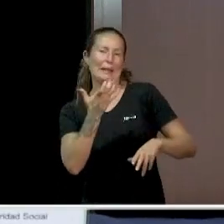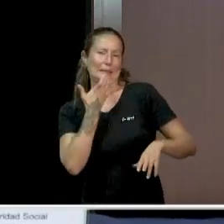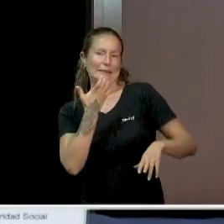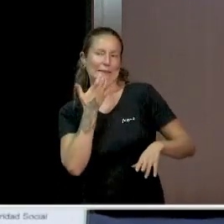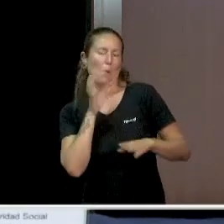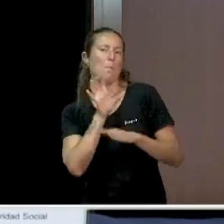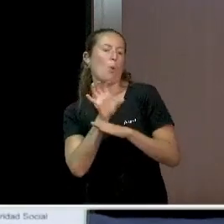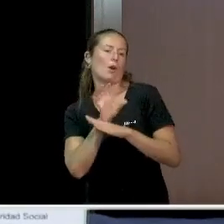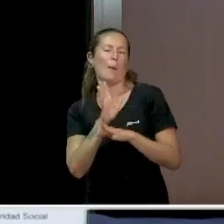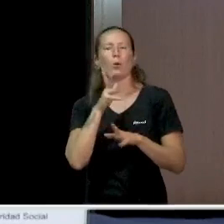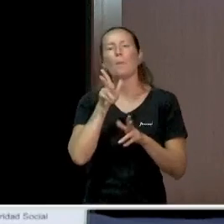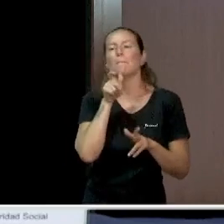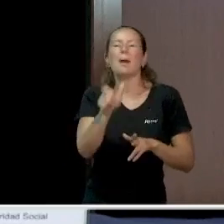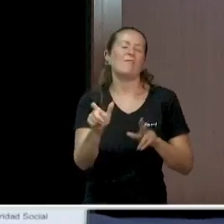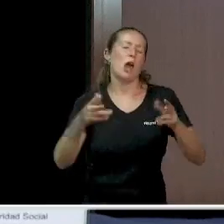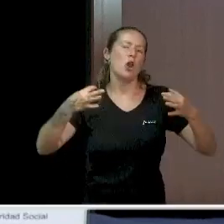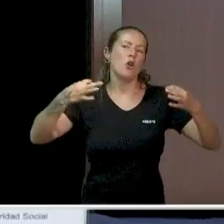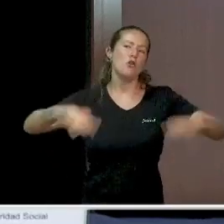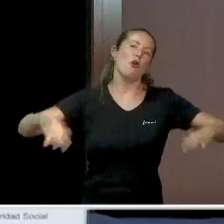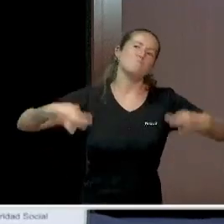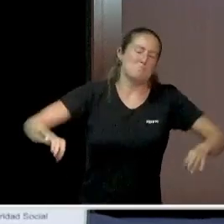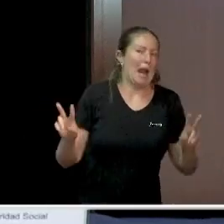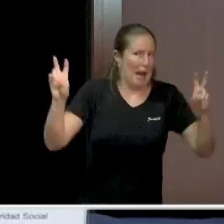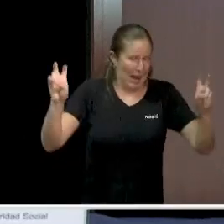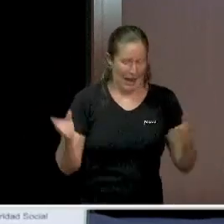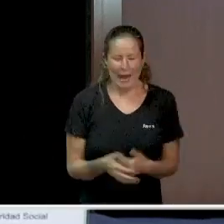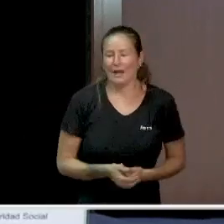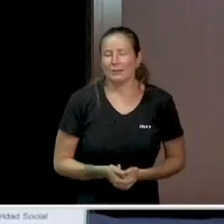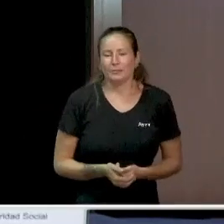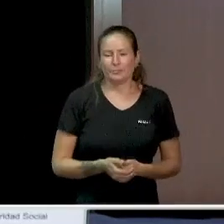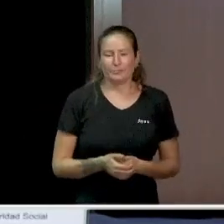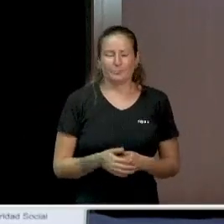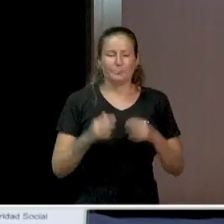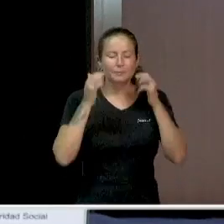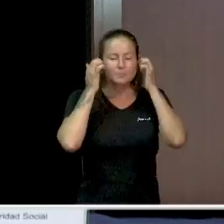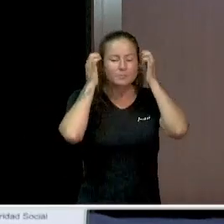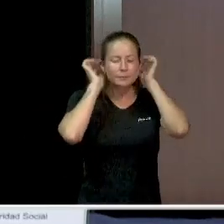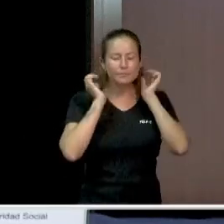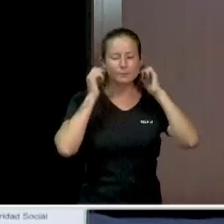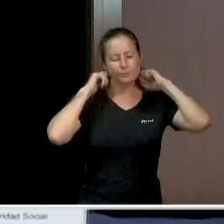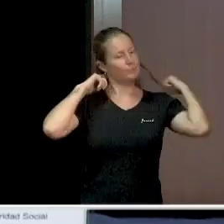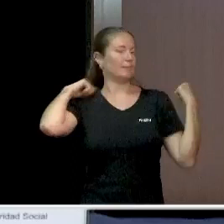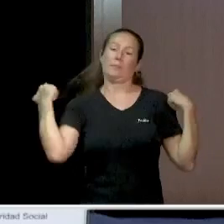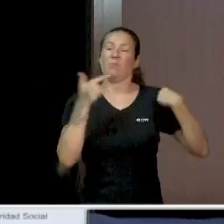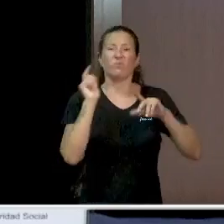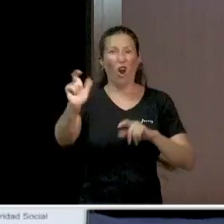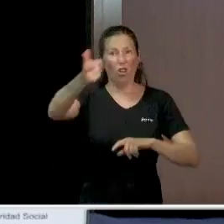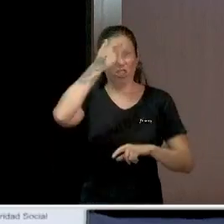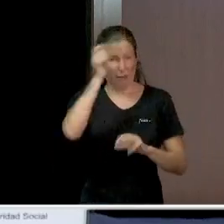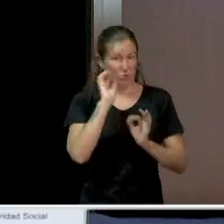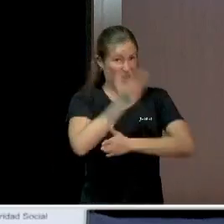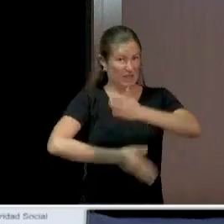término normal o normalidad. Bien, esta concepción de la discapacidad